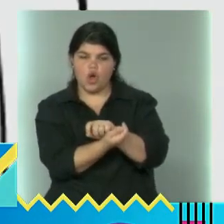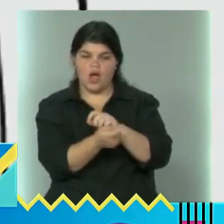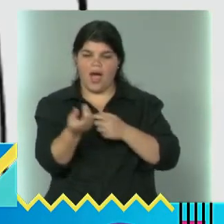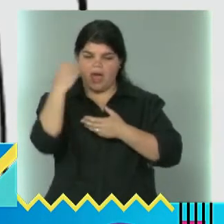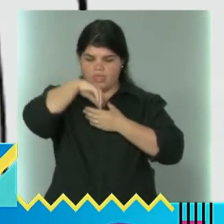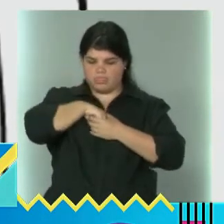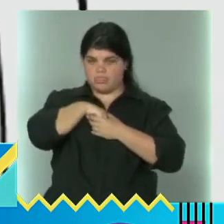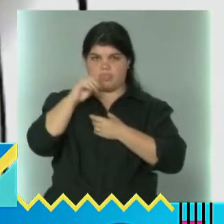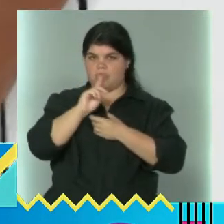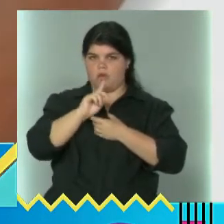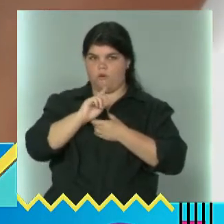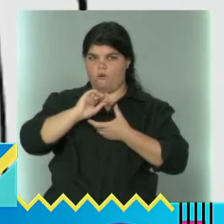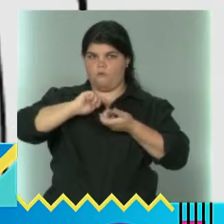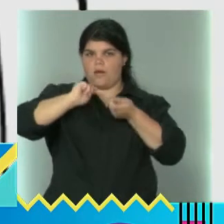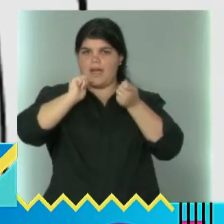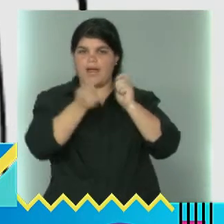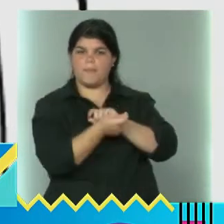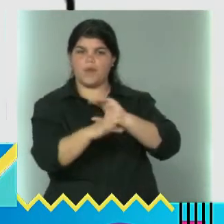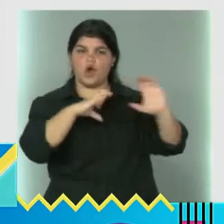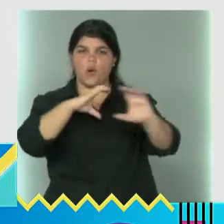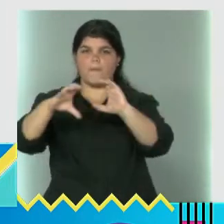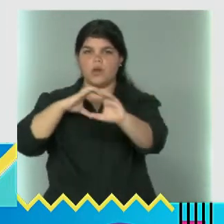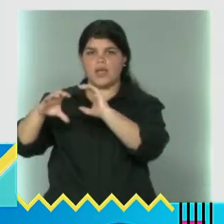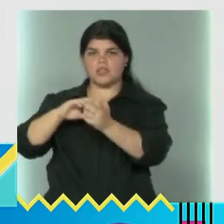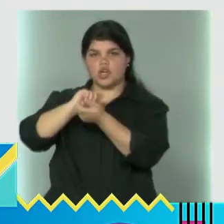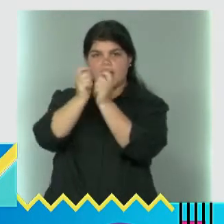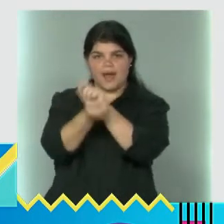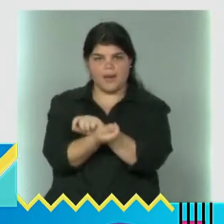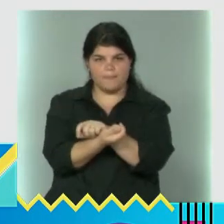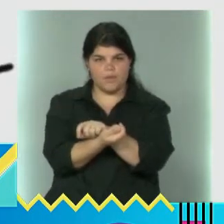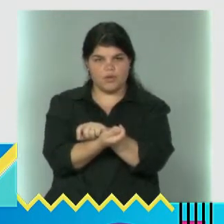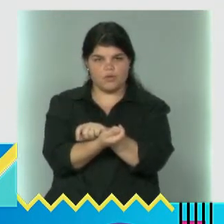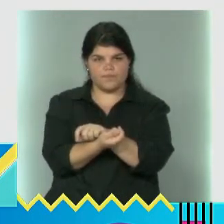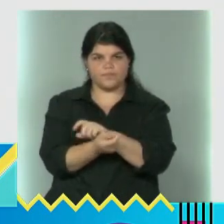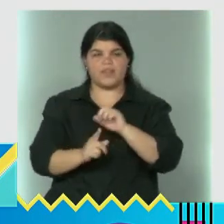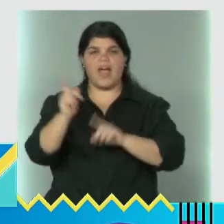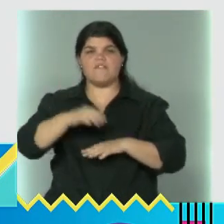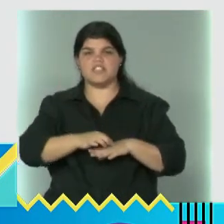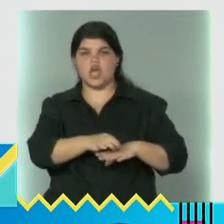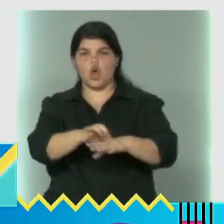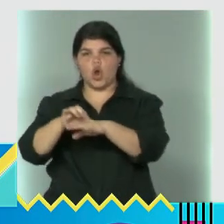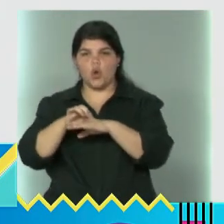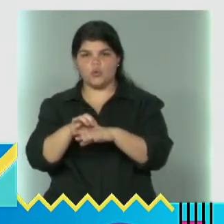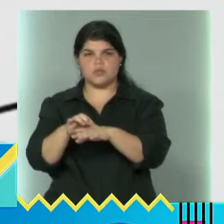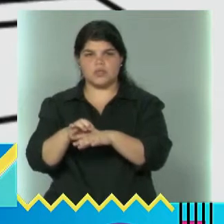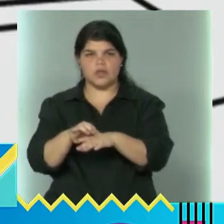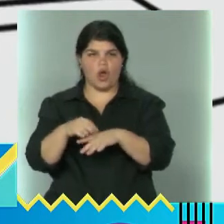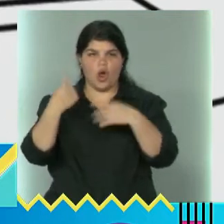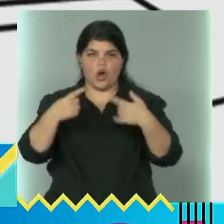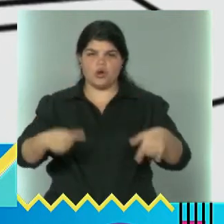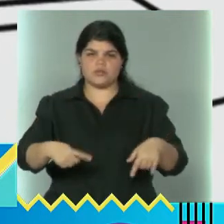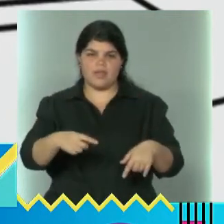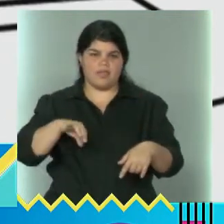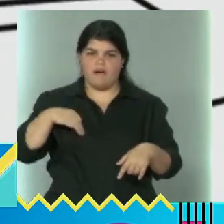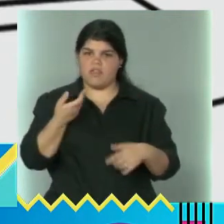¿no? Cambios comunicacionales. O sea, el coaching de verdad muchas veces me lleva a replantearme cosas de la vida, como me